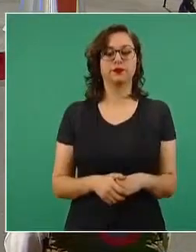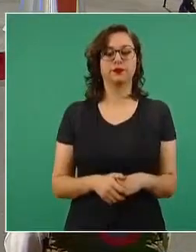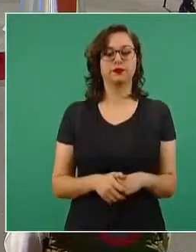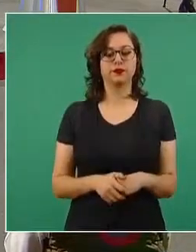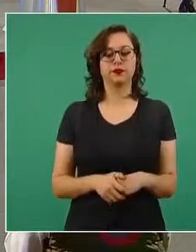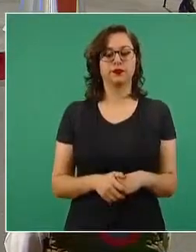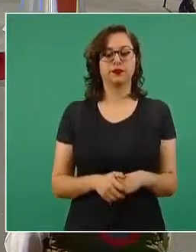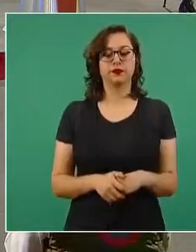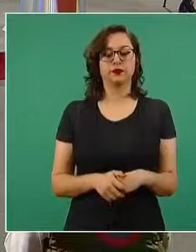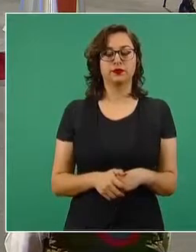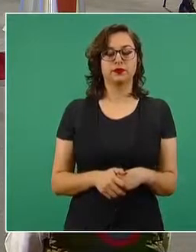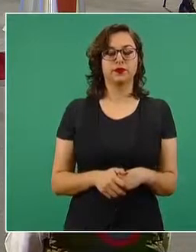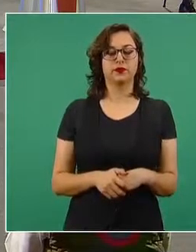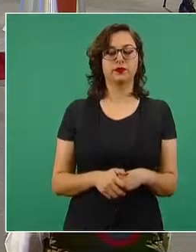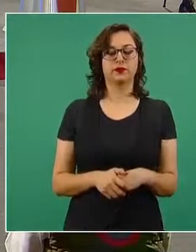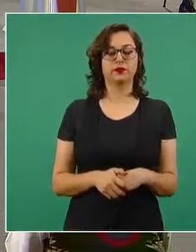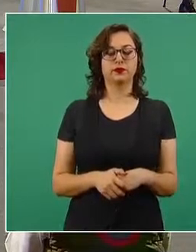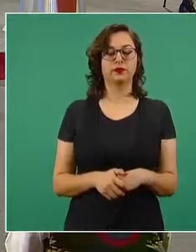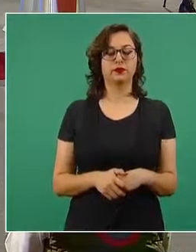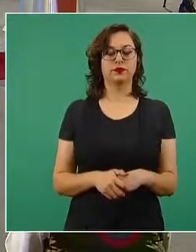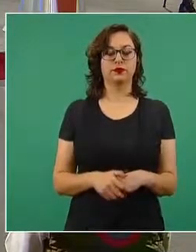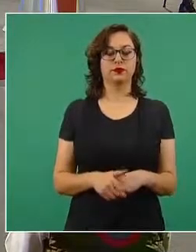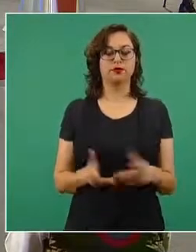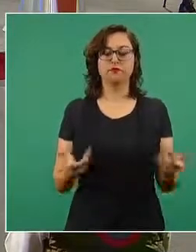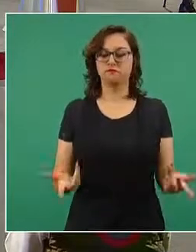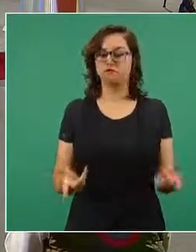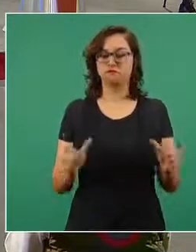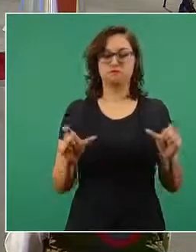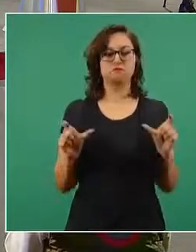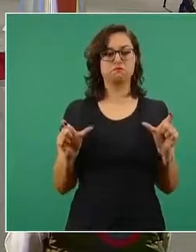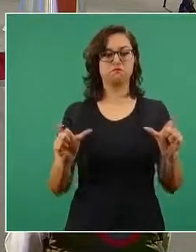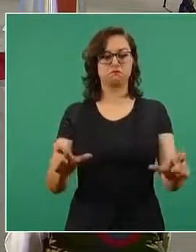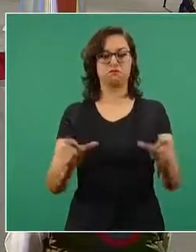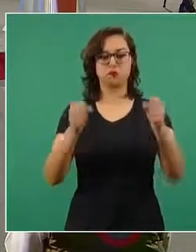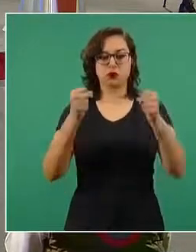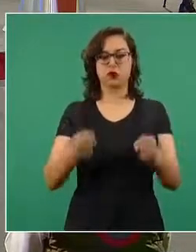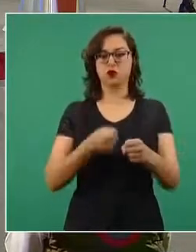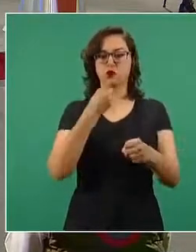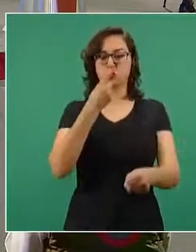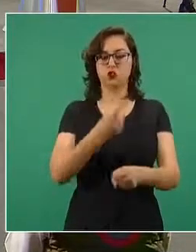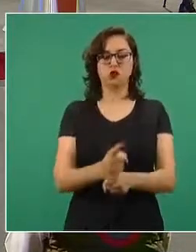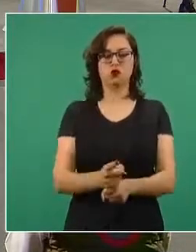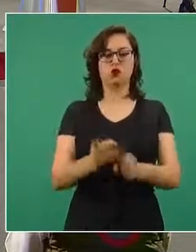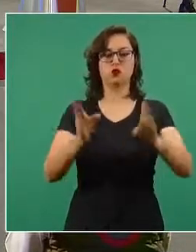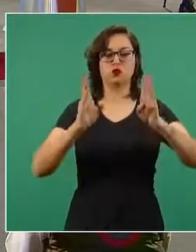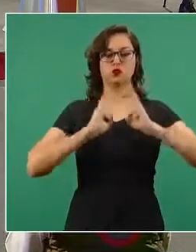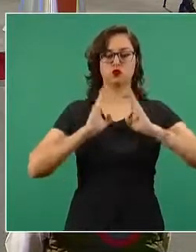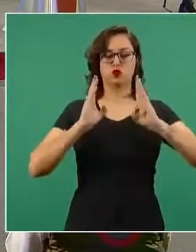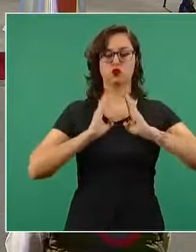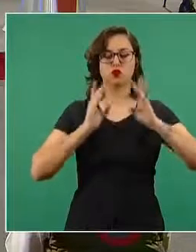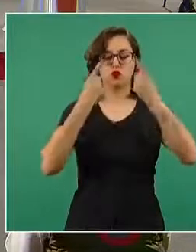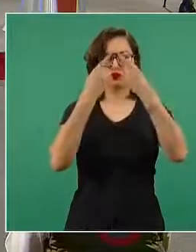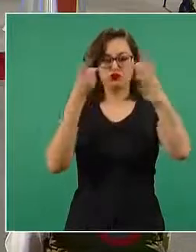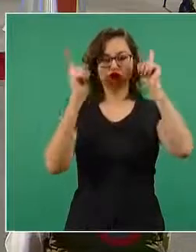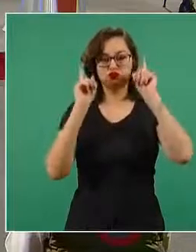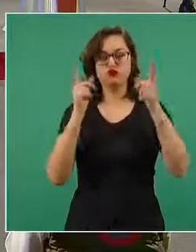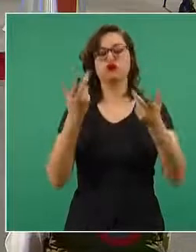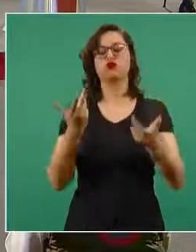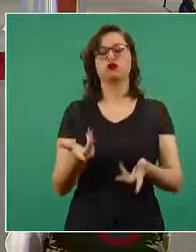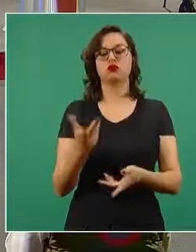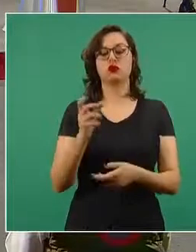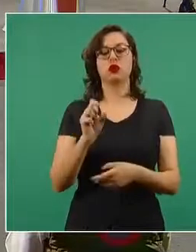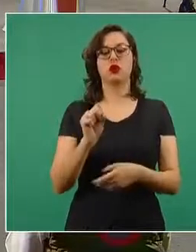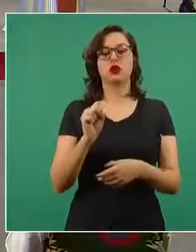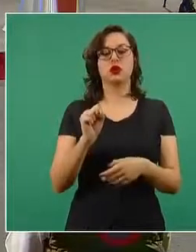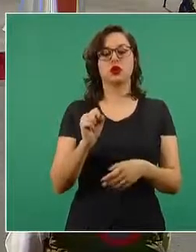fueron, se les proporcionó seguridad con la Armada, con el Ejército y con la Guardia Nacional. La que